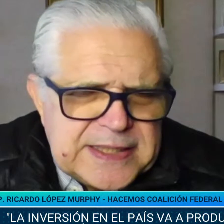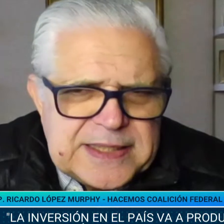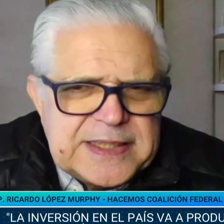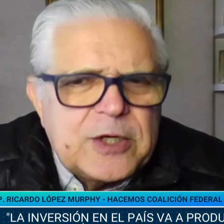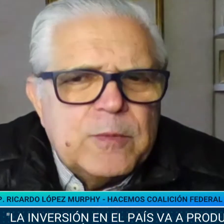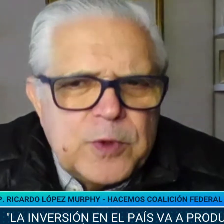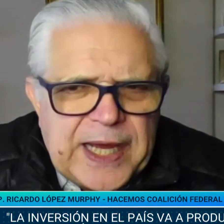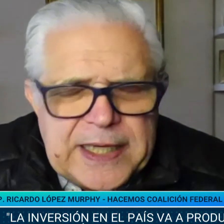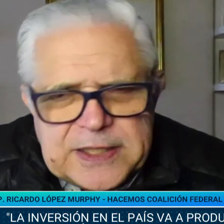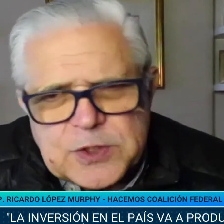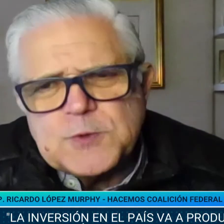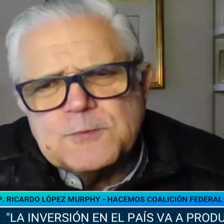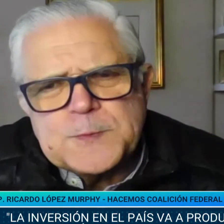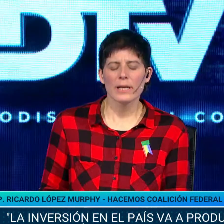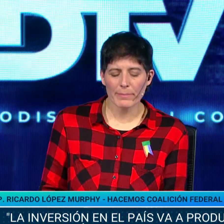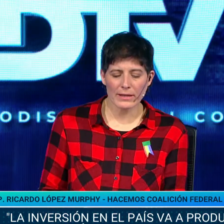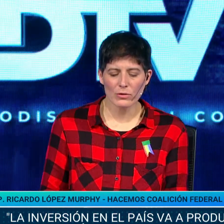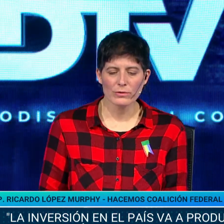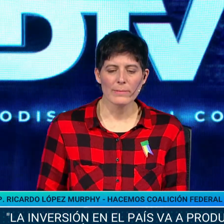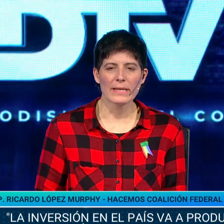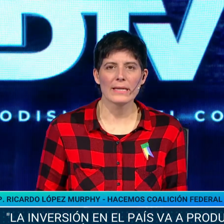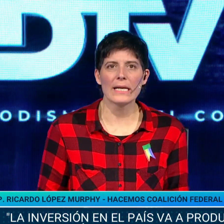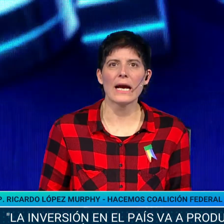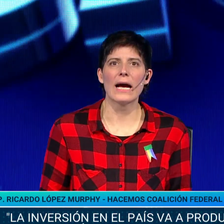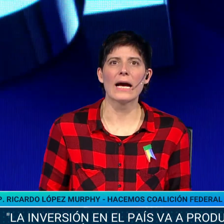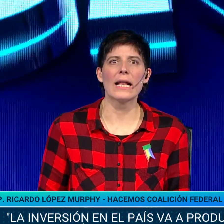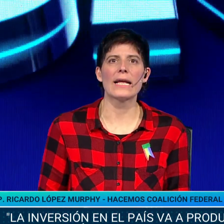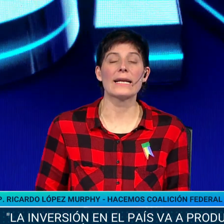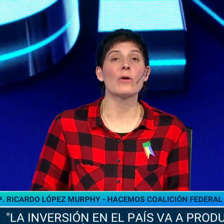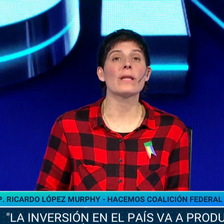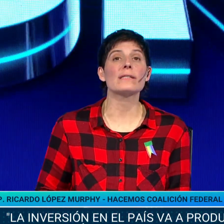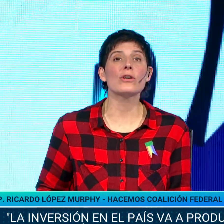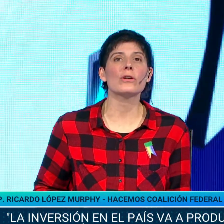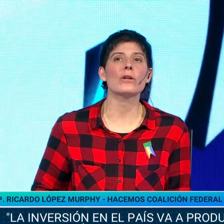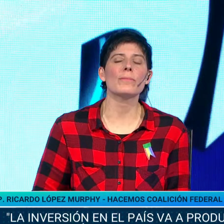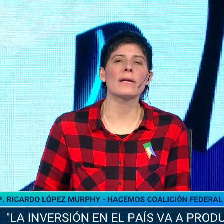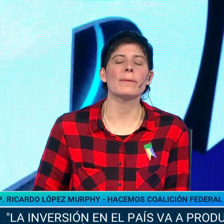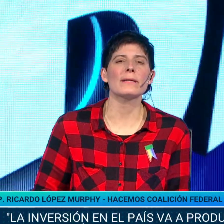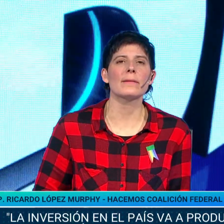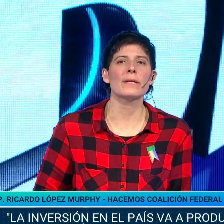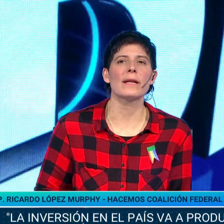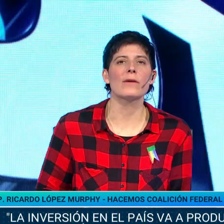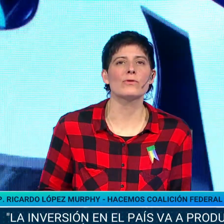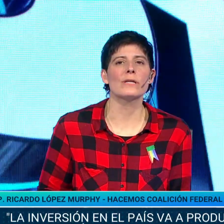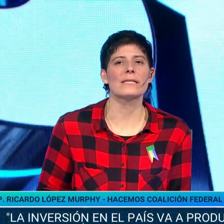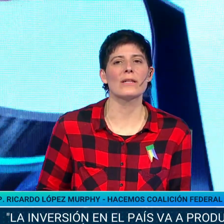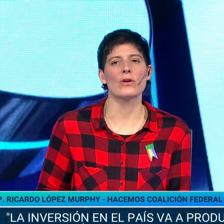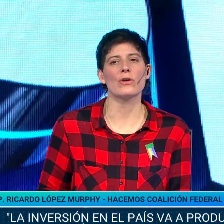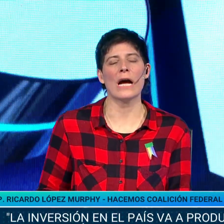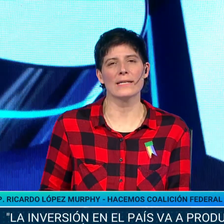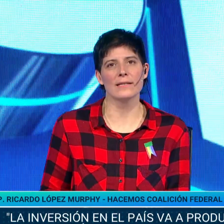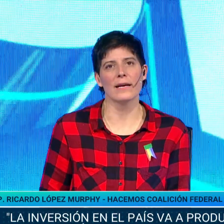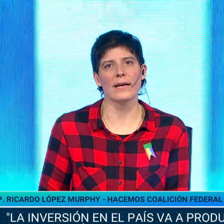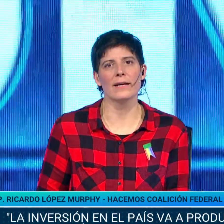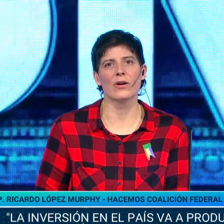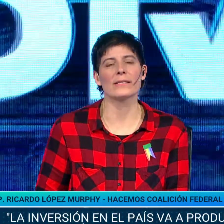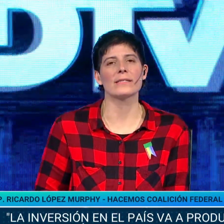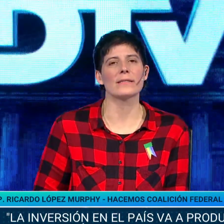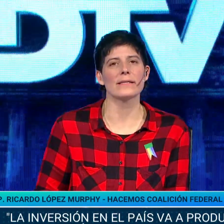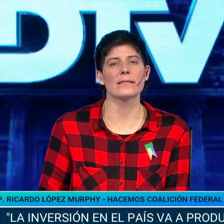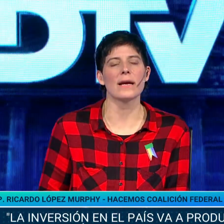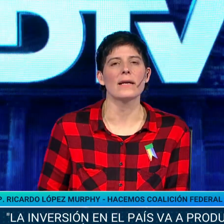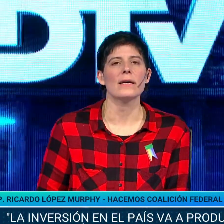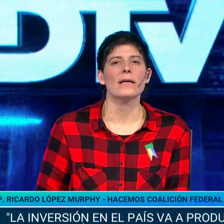ser descomunal eso. Diputado, y respecto justamente a la recaudación, ¿no? Porque parte también de la discusión que se dio ayer